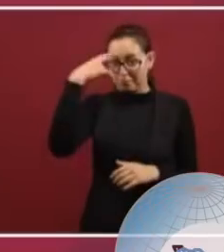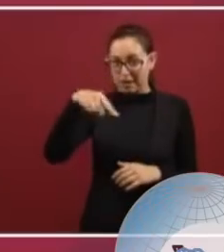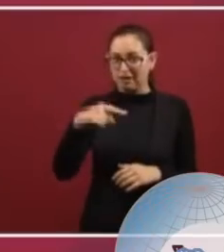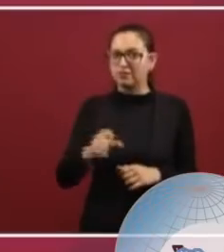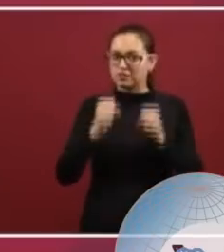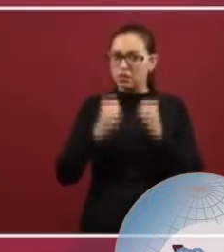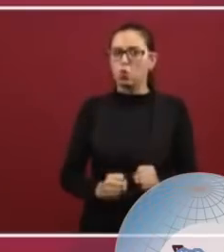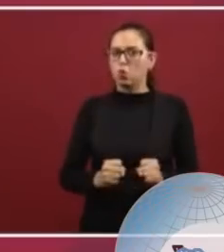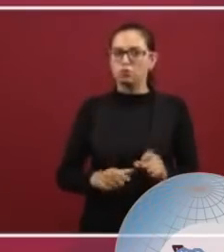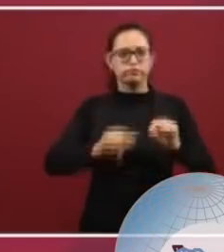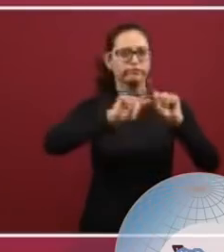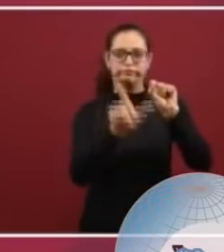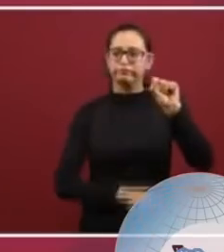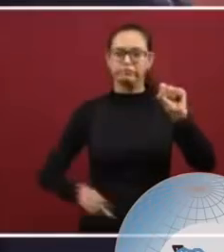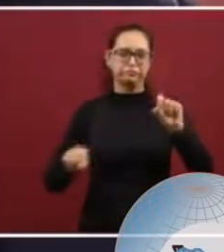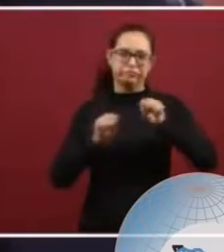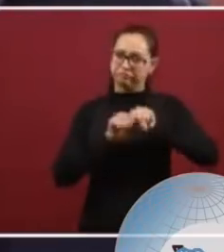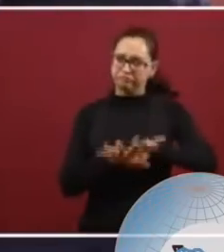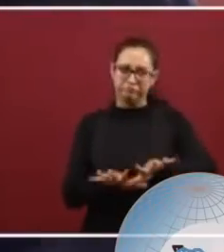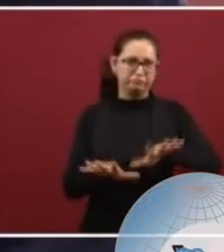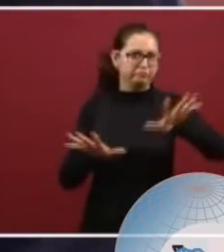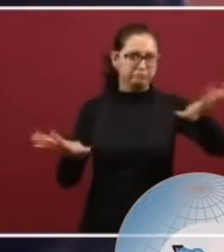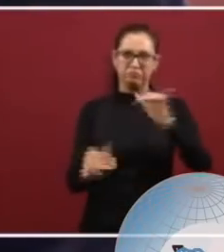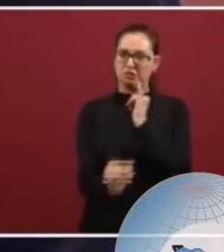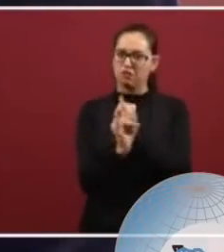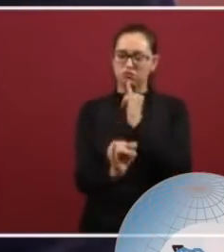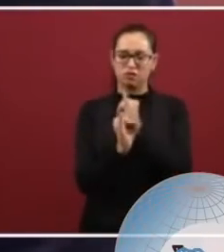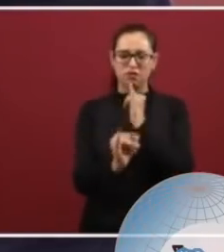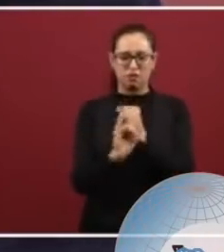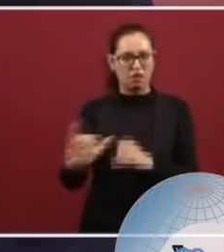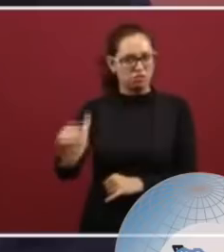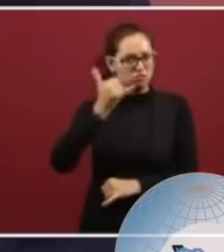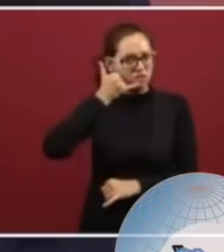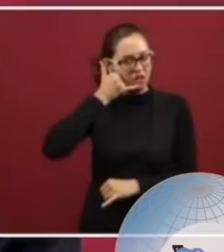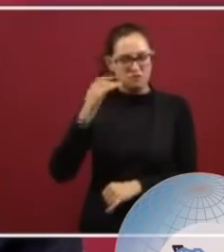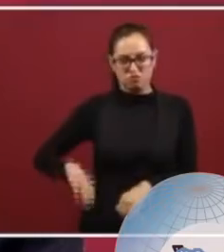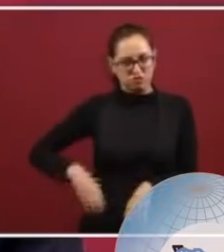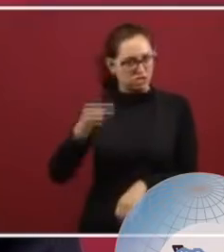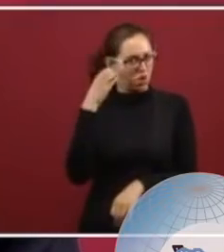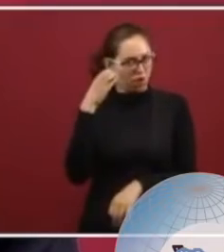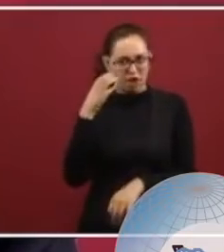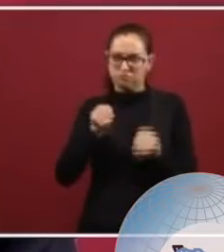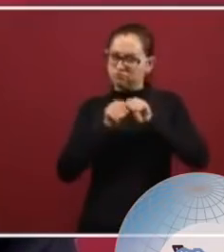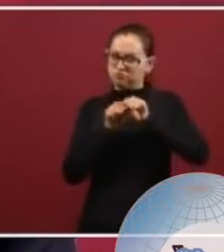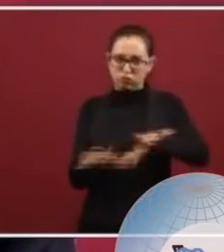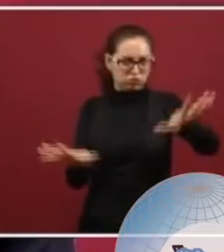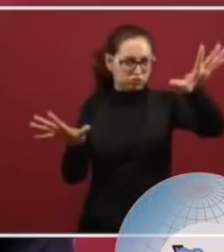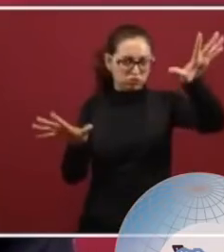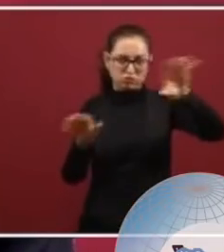garantizar la conectividad por internet y por telefonía móvil en todo el país.